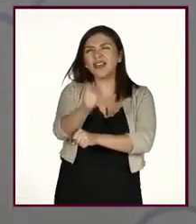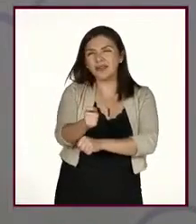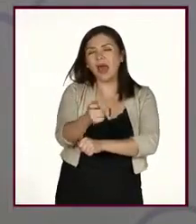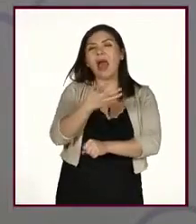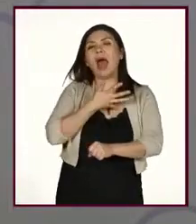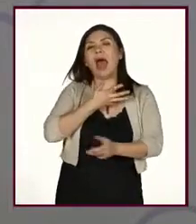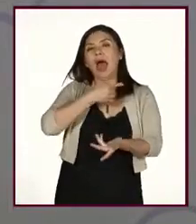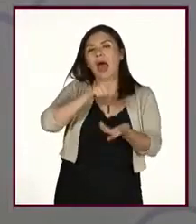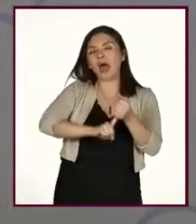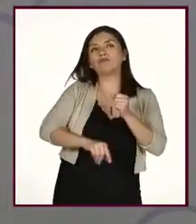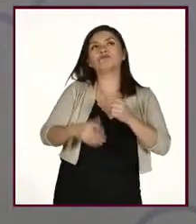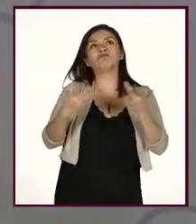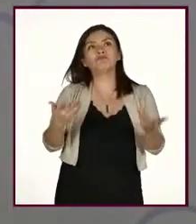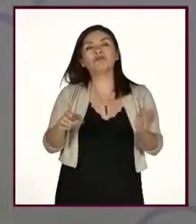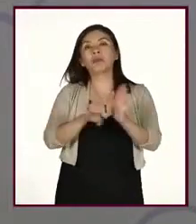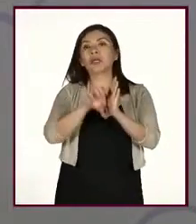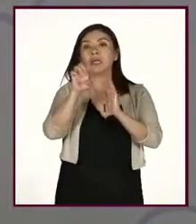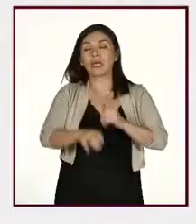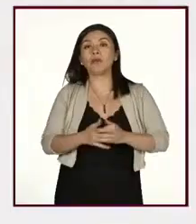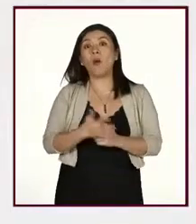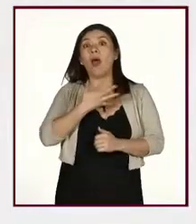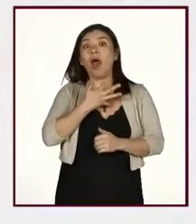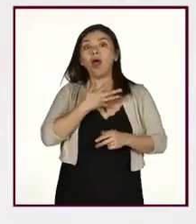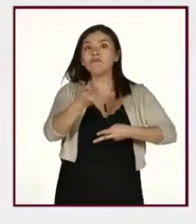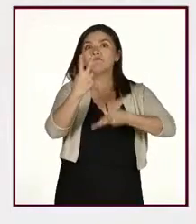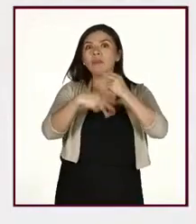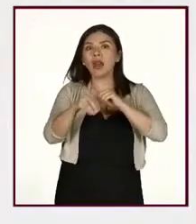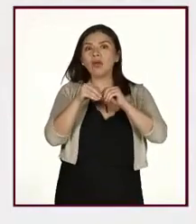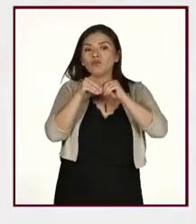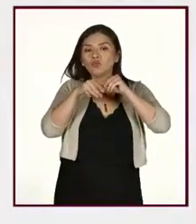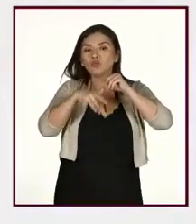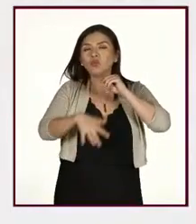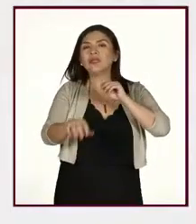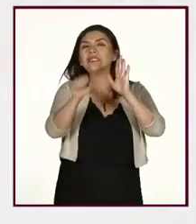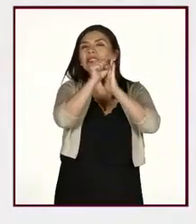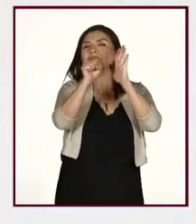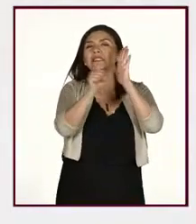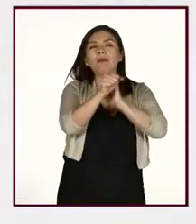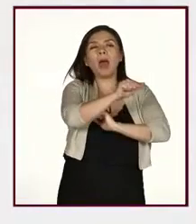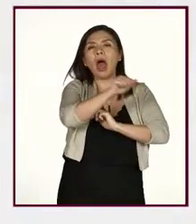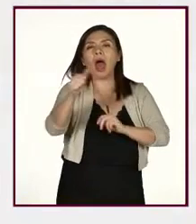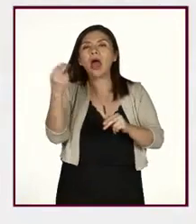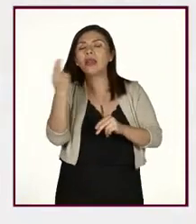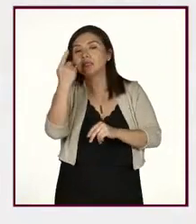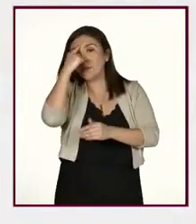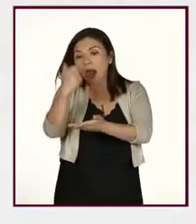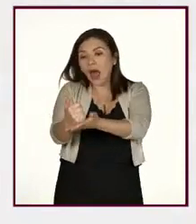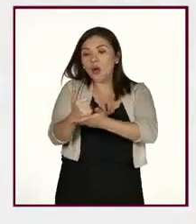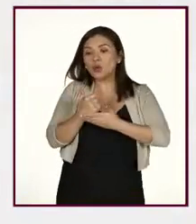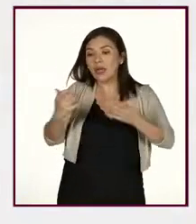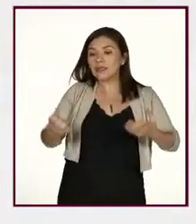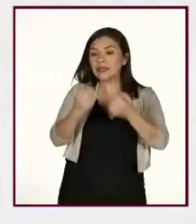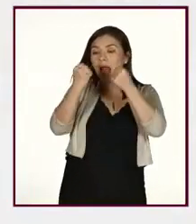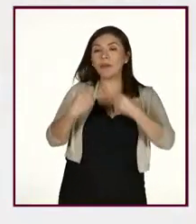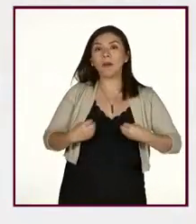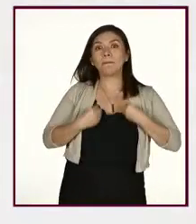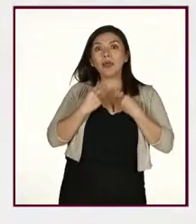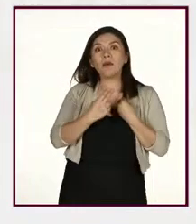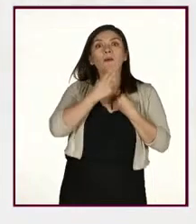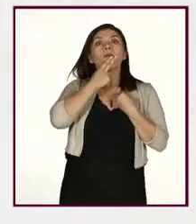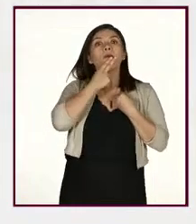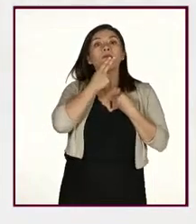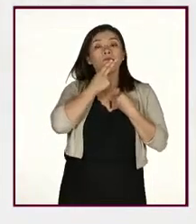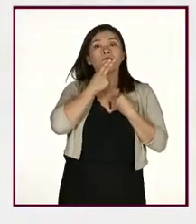donde empiezan a activar estos sistemas que consideramos primordiales para la sobrevivencia y se empiezan a lo mejor también